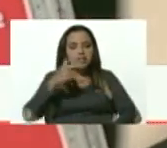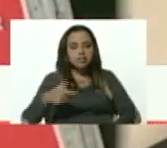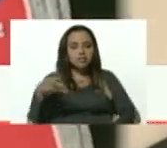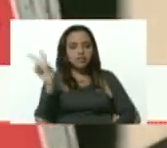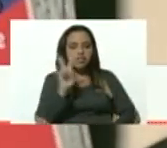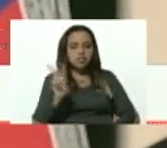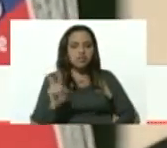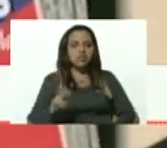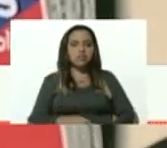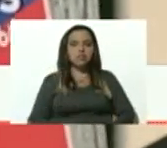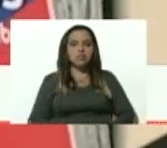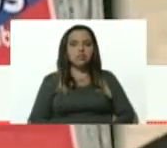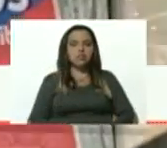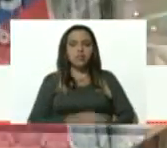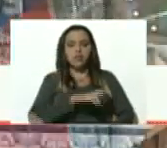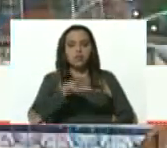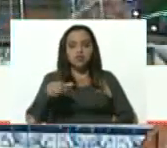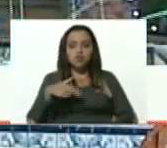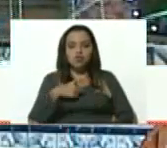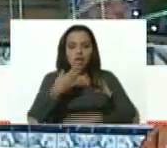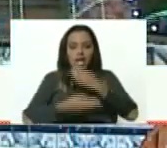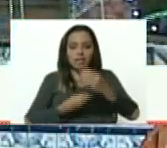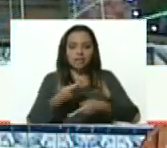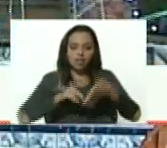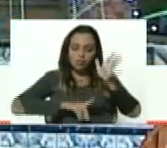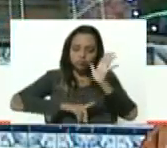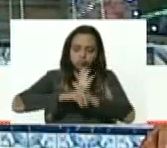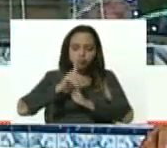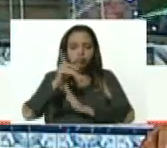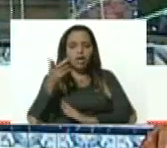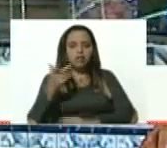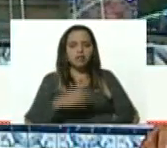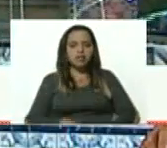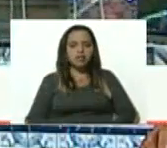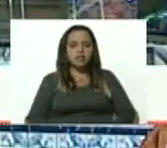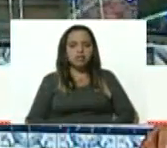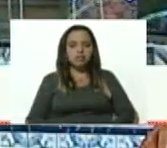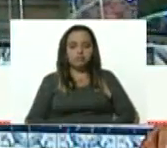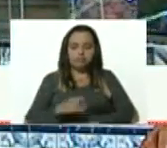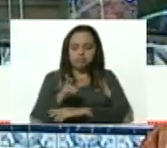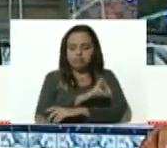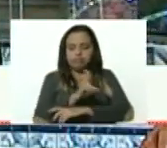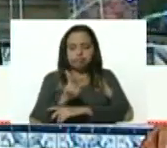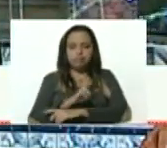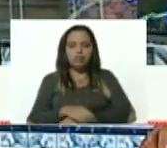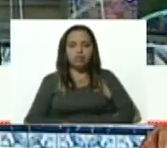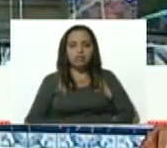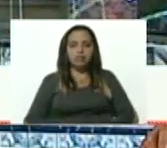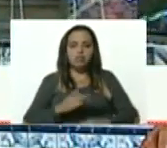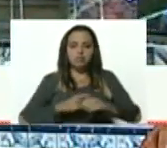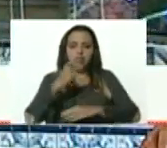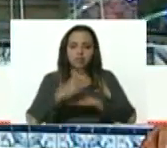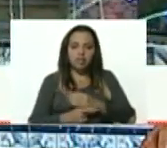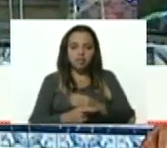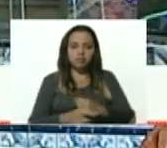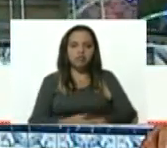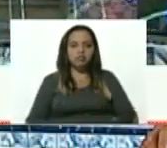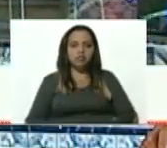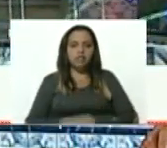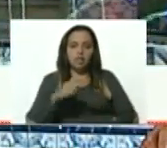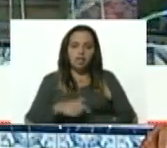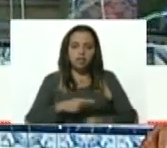país. Y nosotros vamos elaborando y desarrollando, cayendo y corriendo, los planes sectoriales. Este es el